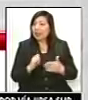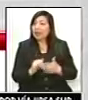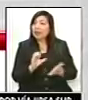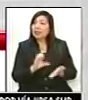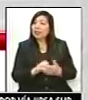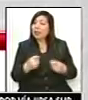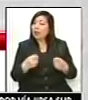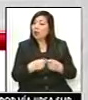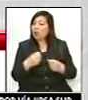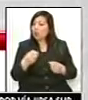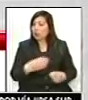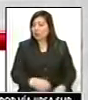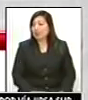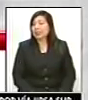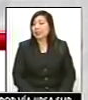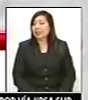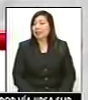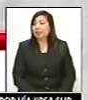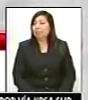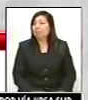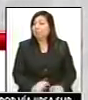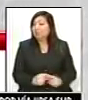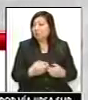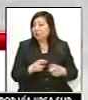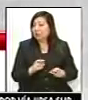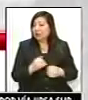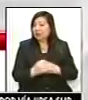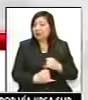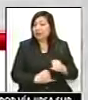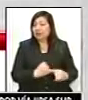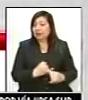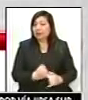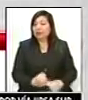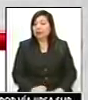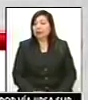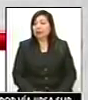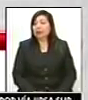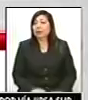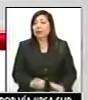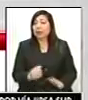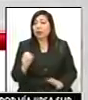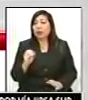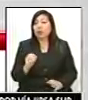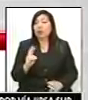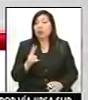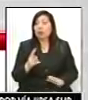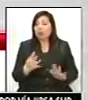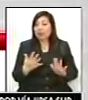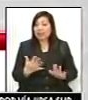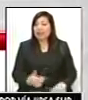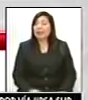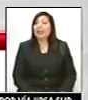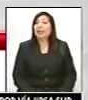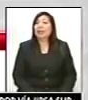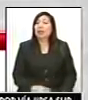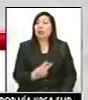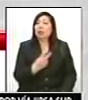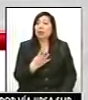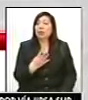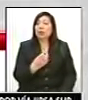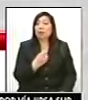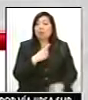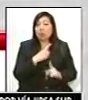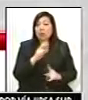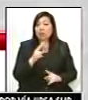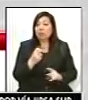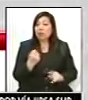central hidroeléctrica. La licitación pública internacional se convocó el 6 de octubre del 2010 y el 24 de